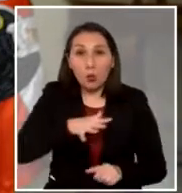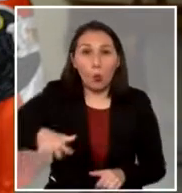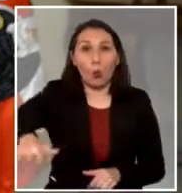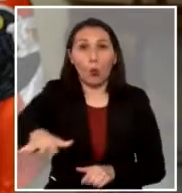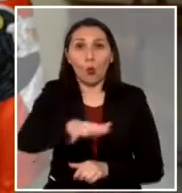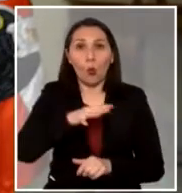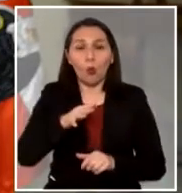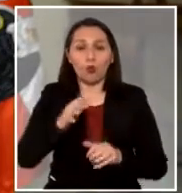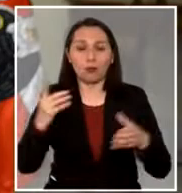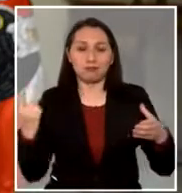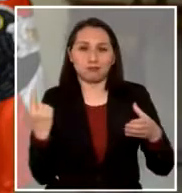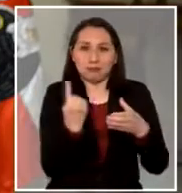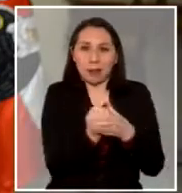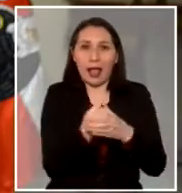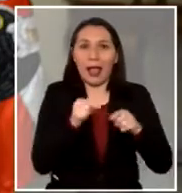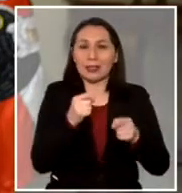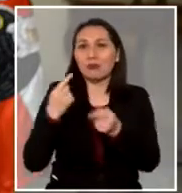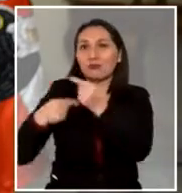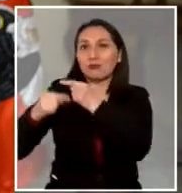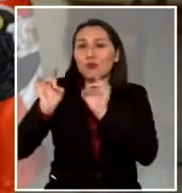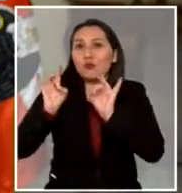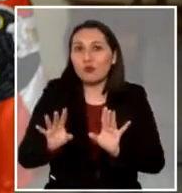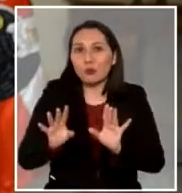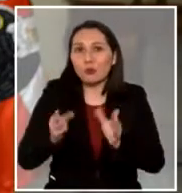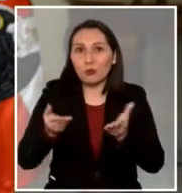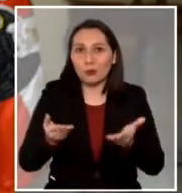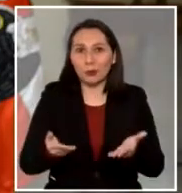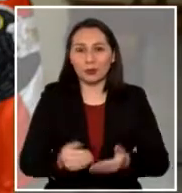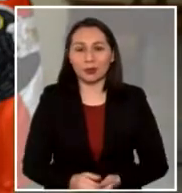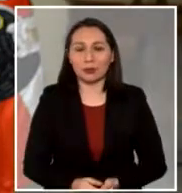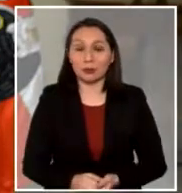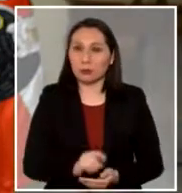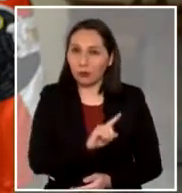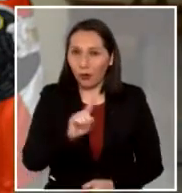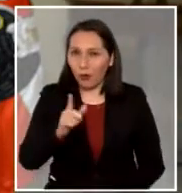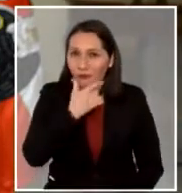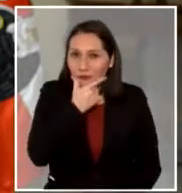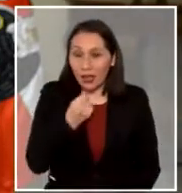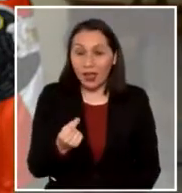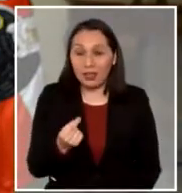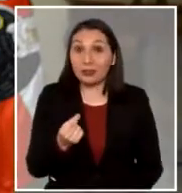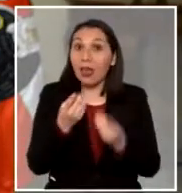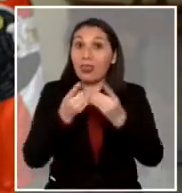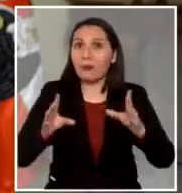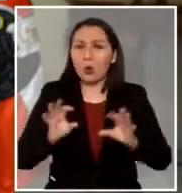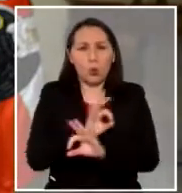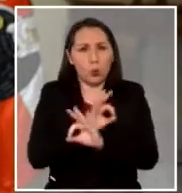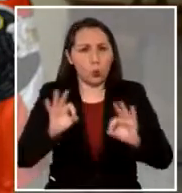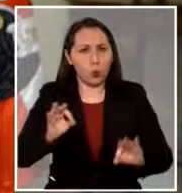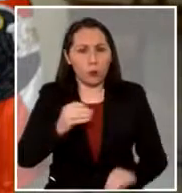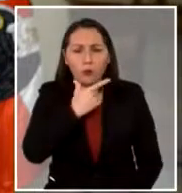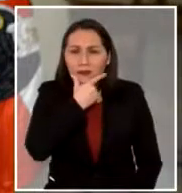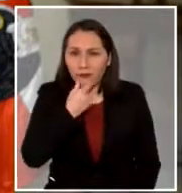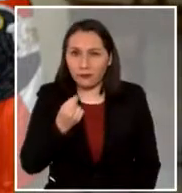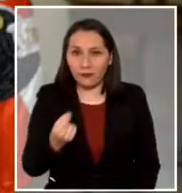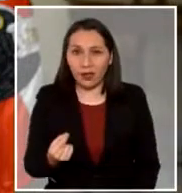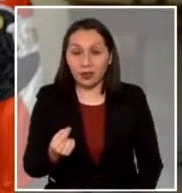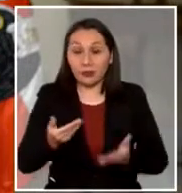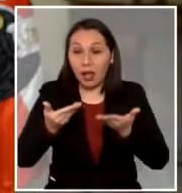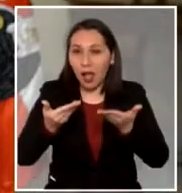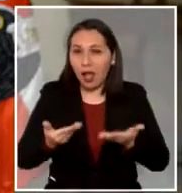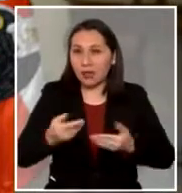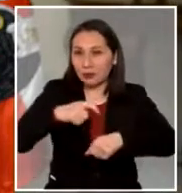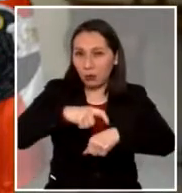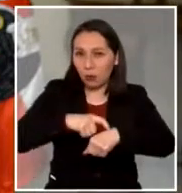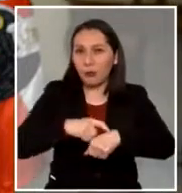de una u otra manera se han hecho parte de este histórico proceso no ha sido fácil porque la democracia nunca es fácil en este